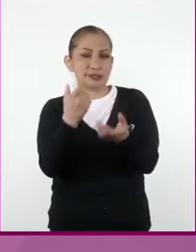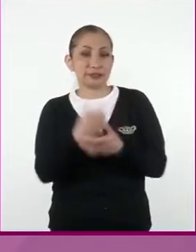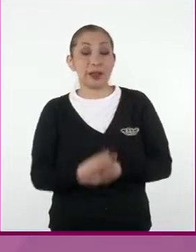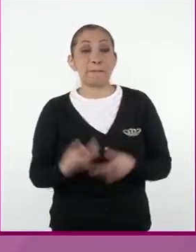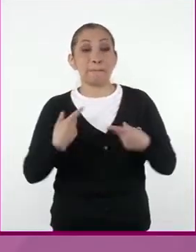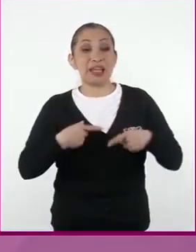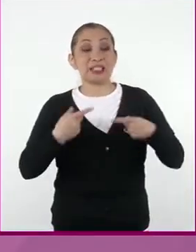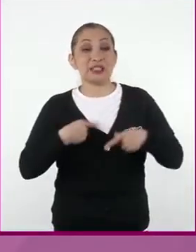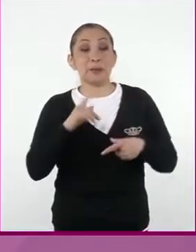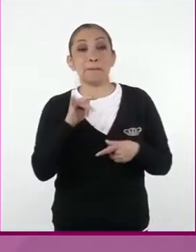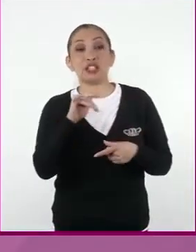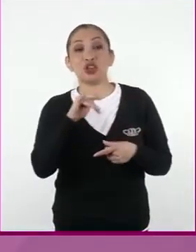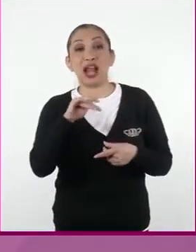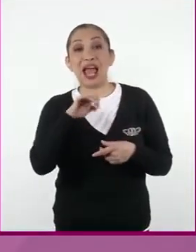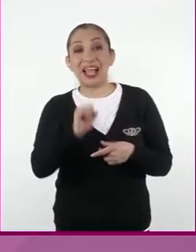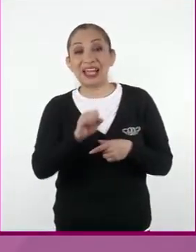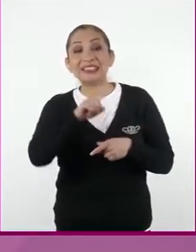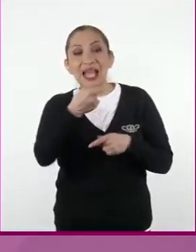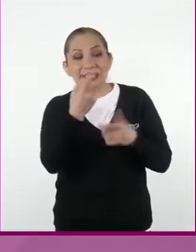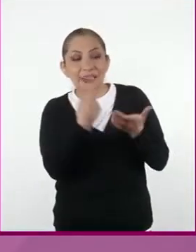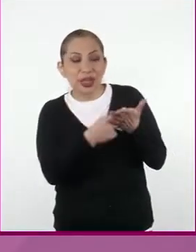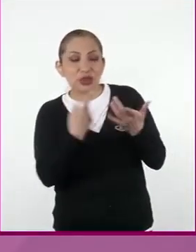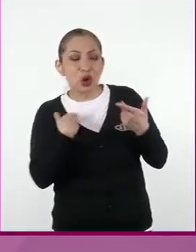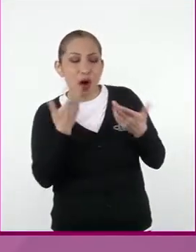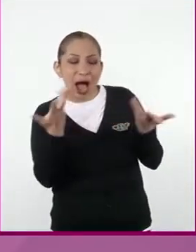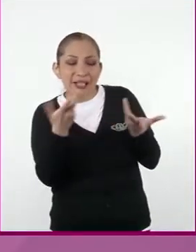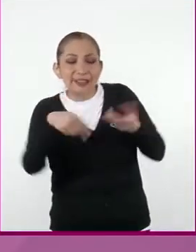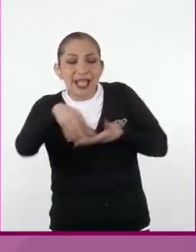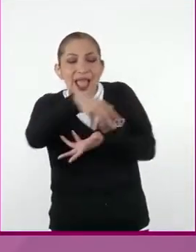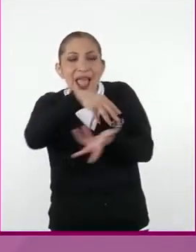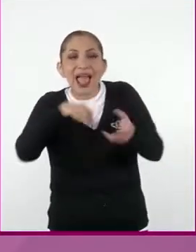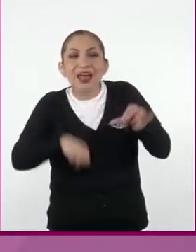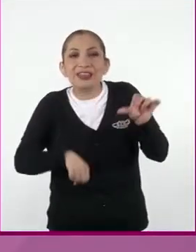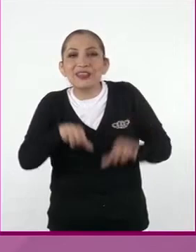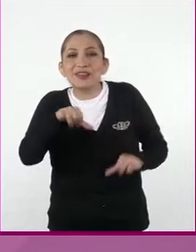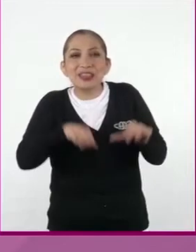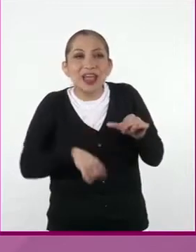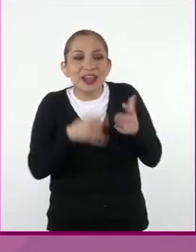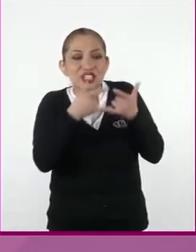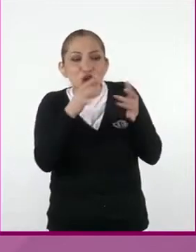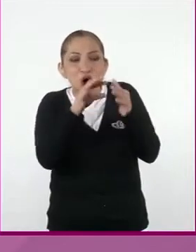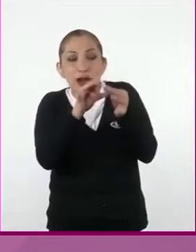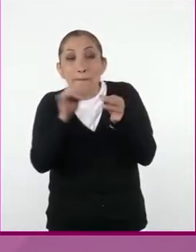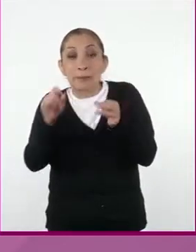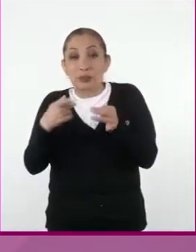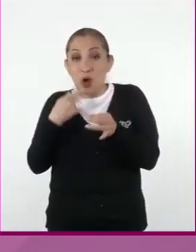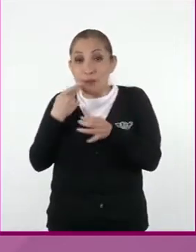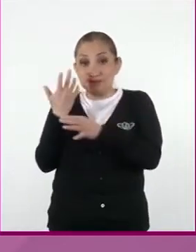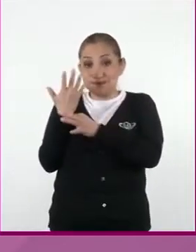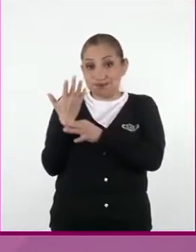Los personajes son los elementos de la narración que llevan a cabo las acciones contadas por el narrador.